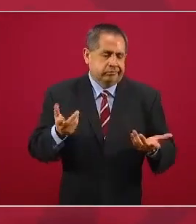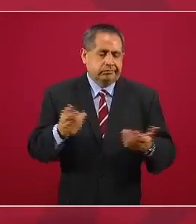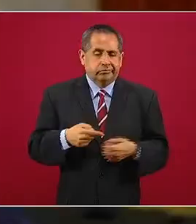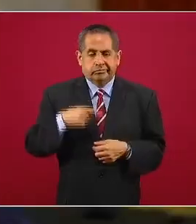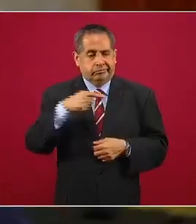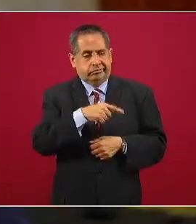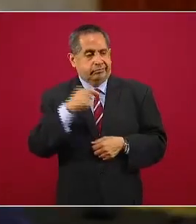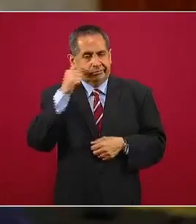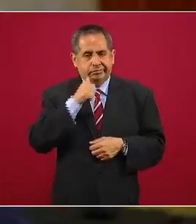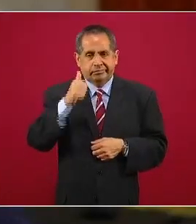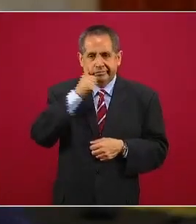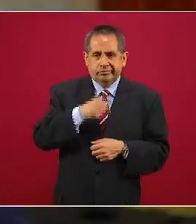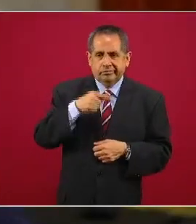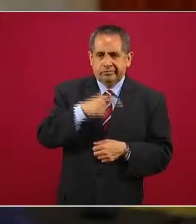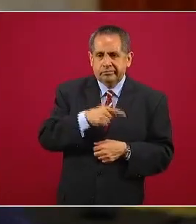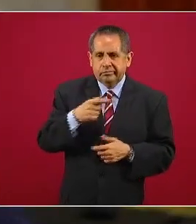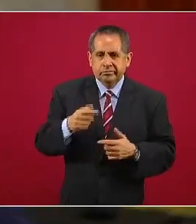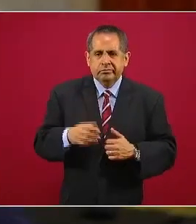siempre es